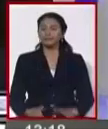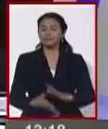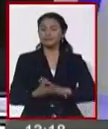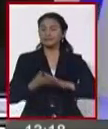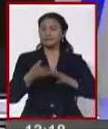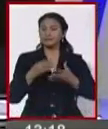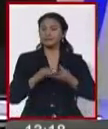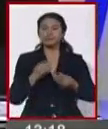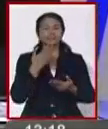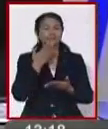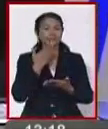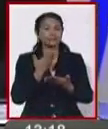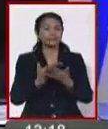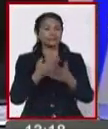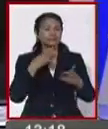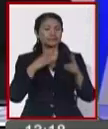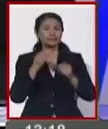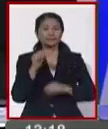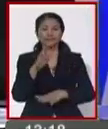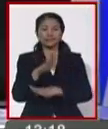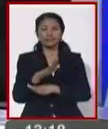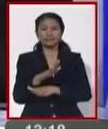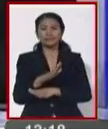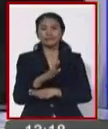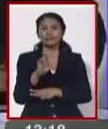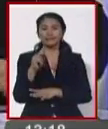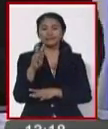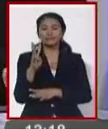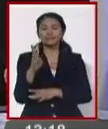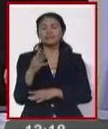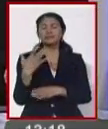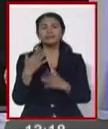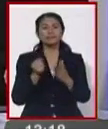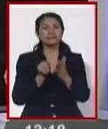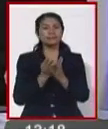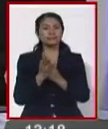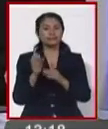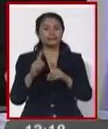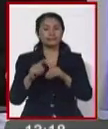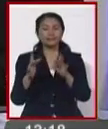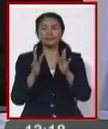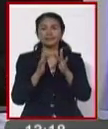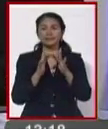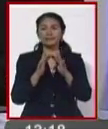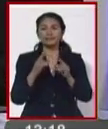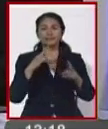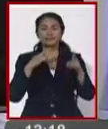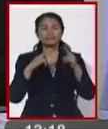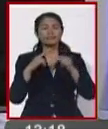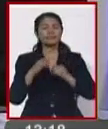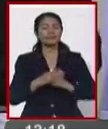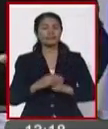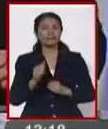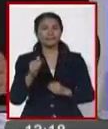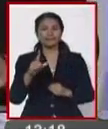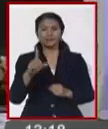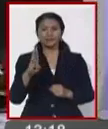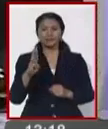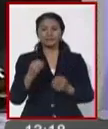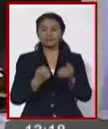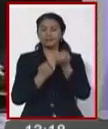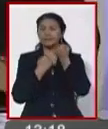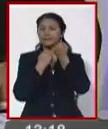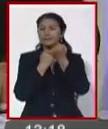déjeme contarle que tenemos muy buenas noticias a esta hora de la tarde, porque la Red Bolivisión, a través de los medios afiliados a la red de noticias Alba Visión,